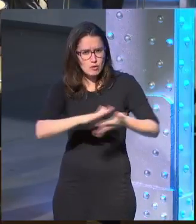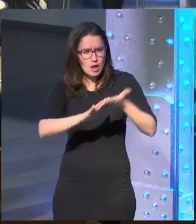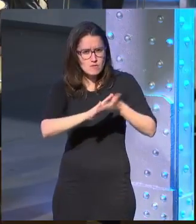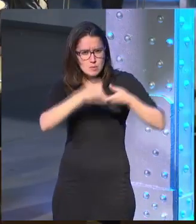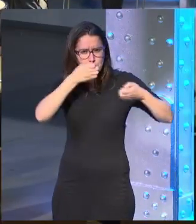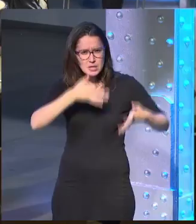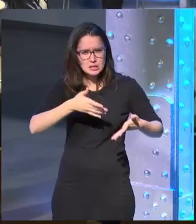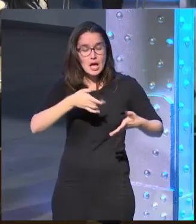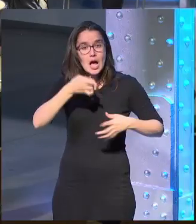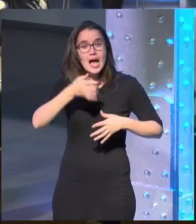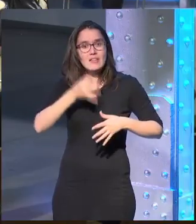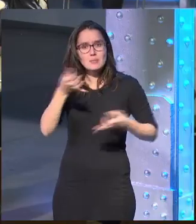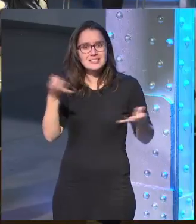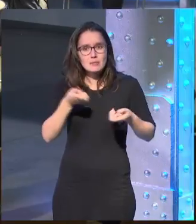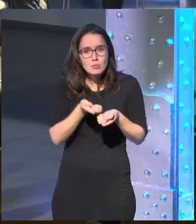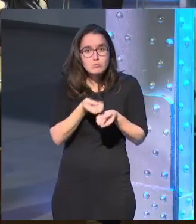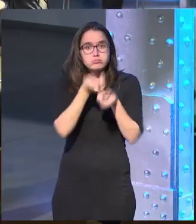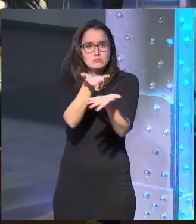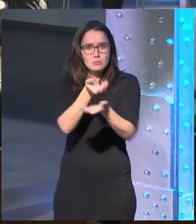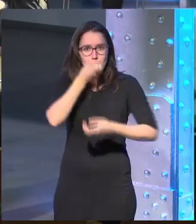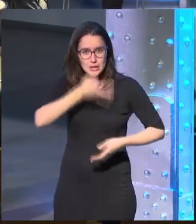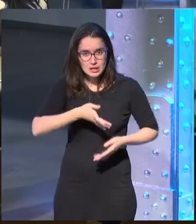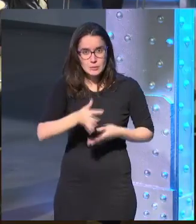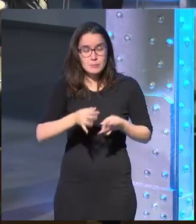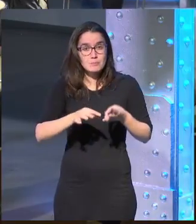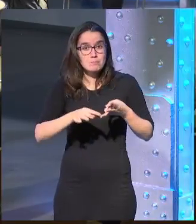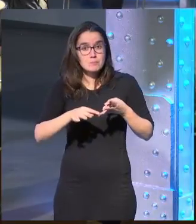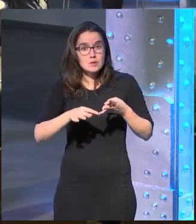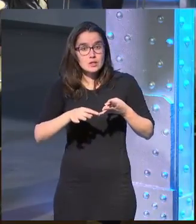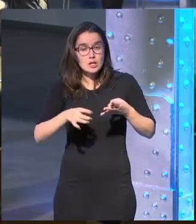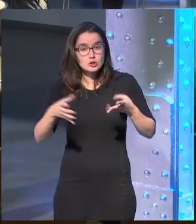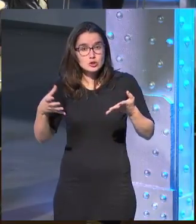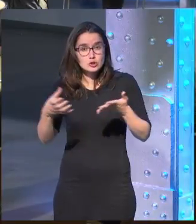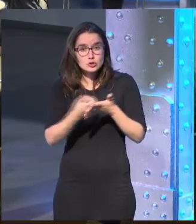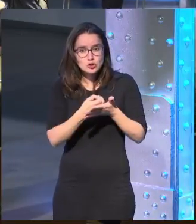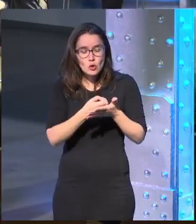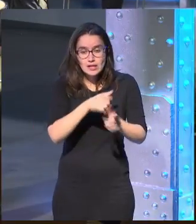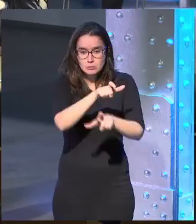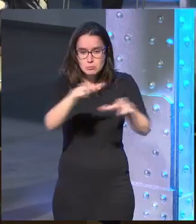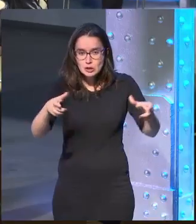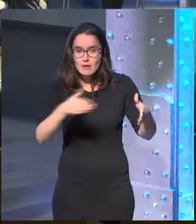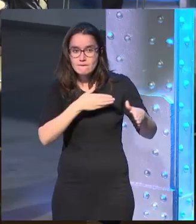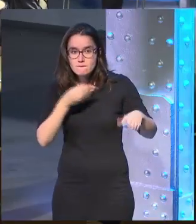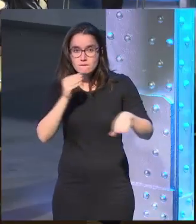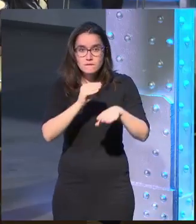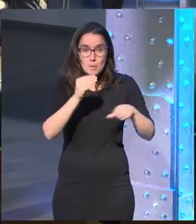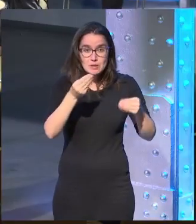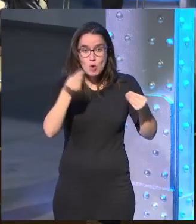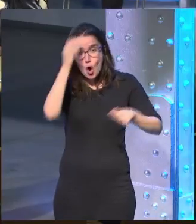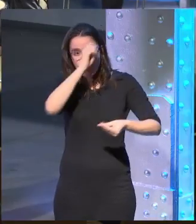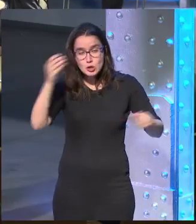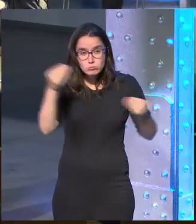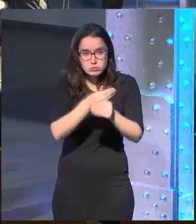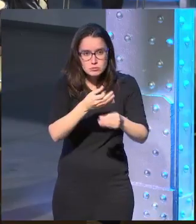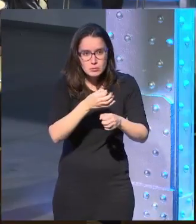que además sepa transmitirlo y que deje patados a todos los incumbents, o sea, los que no piensan como él,